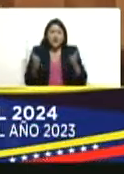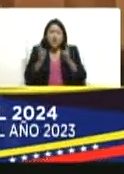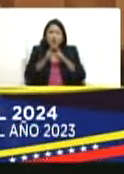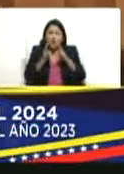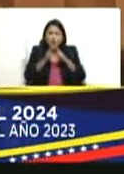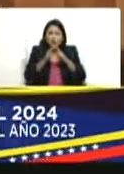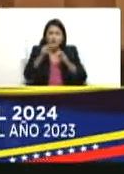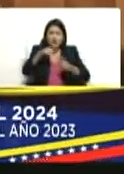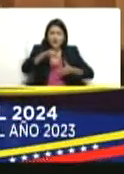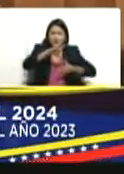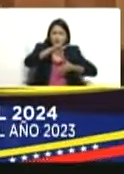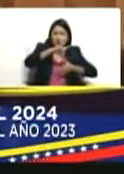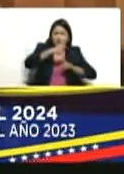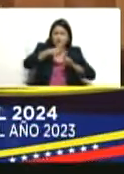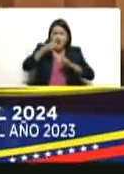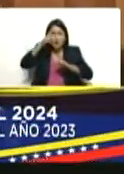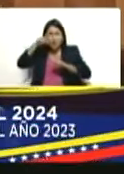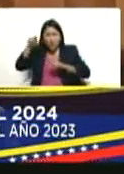mundos.